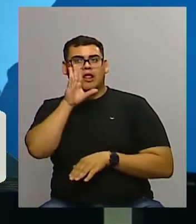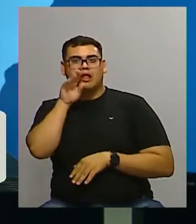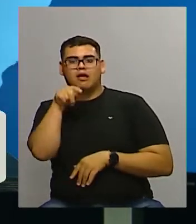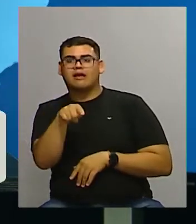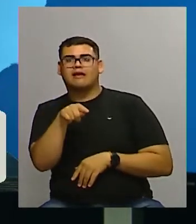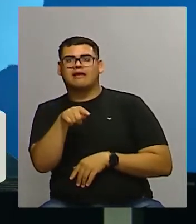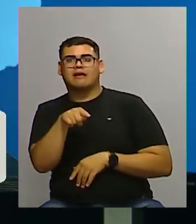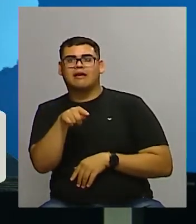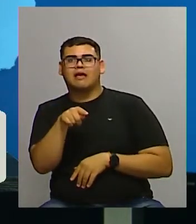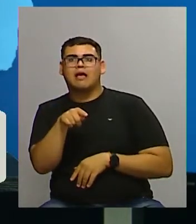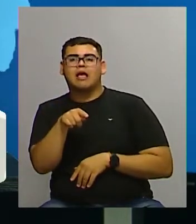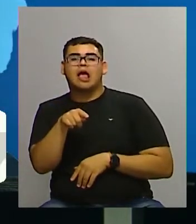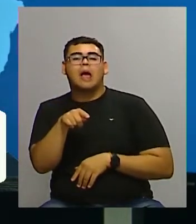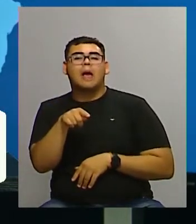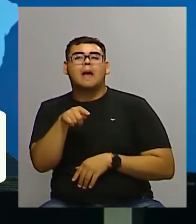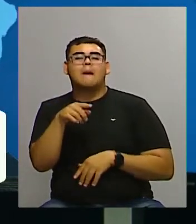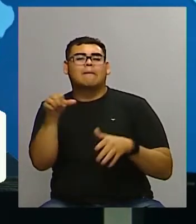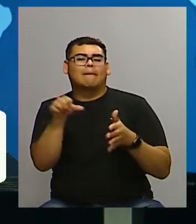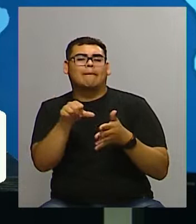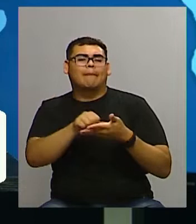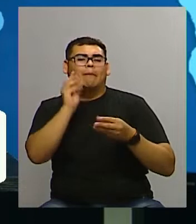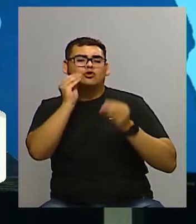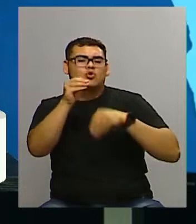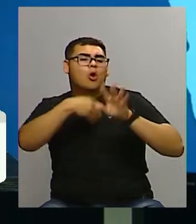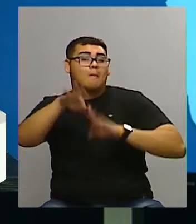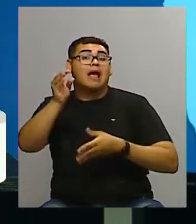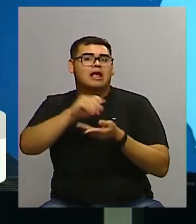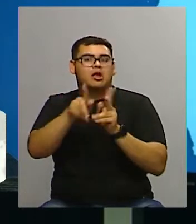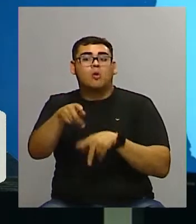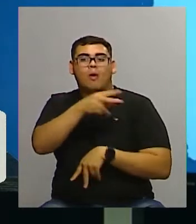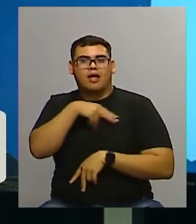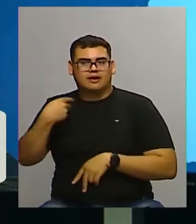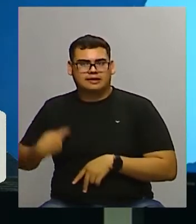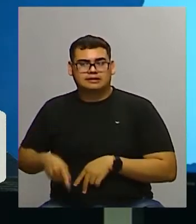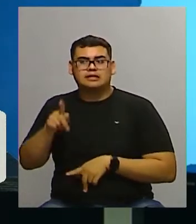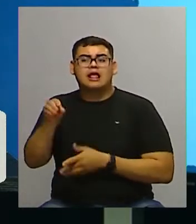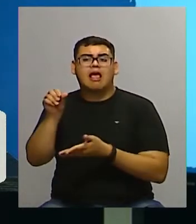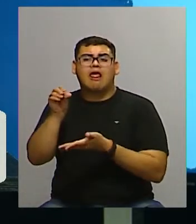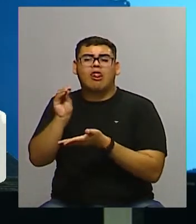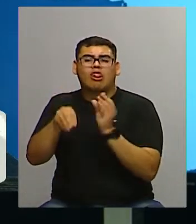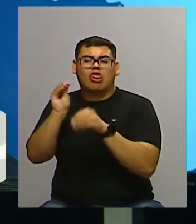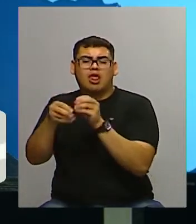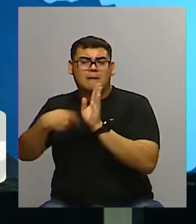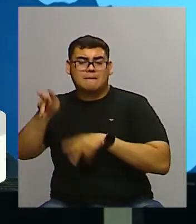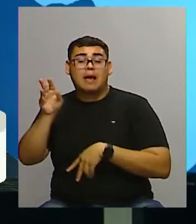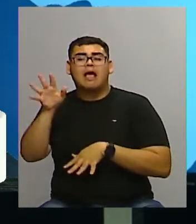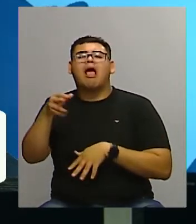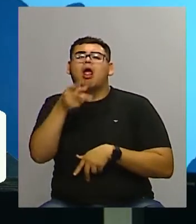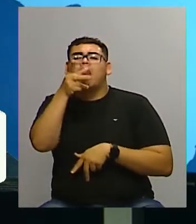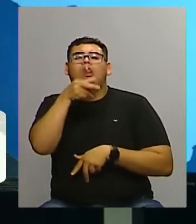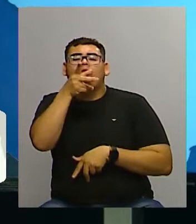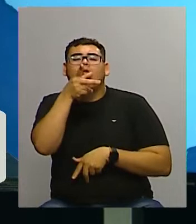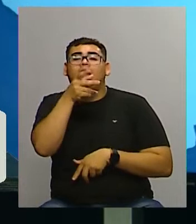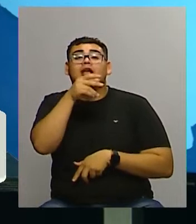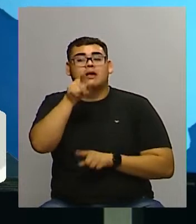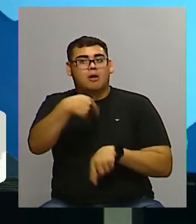país contaminante, lo mismo que China. Bueno, a ver si realmente ese compromiso que manifiestan verbalmente se traduce en